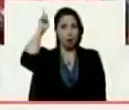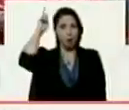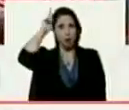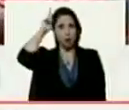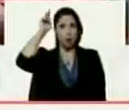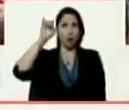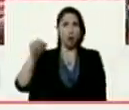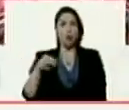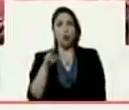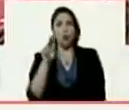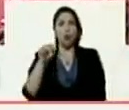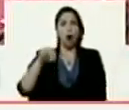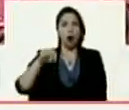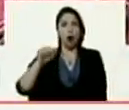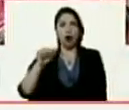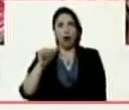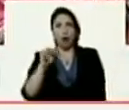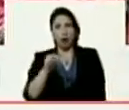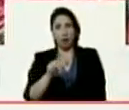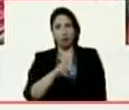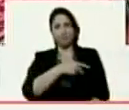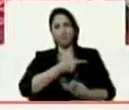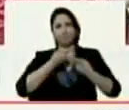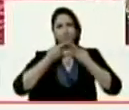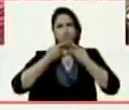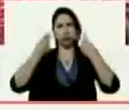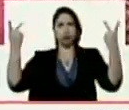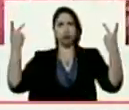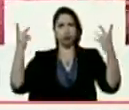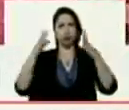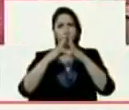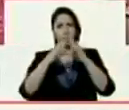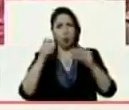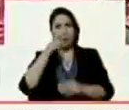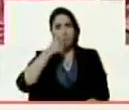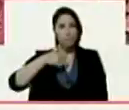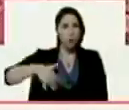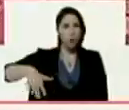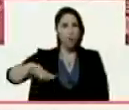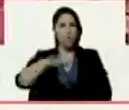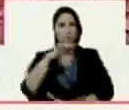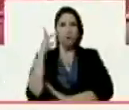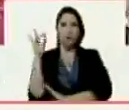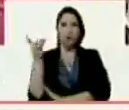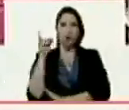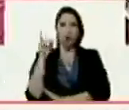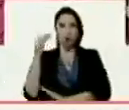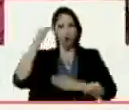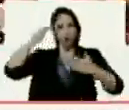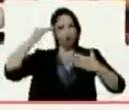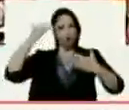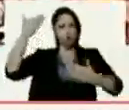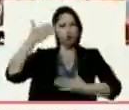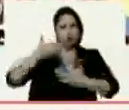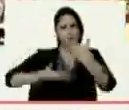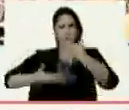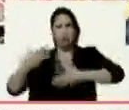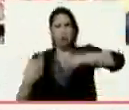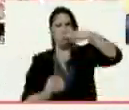la avanzadora, a mandarle a todo el pueblo de Bolivia un saludo